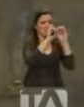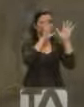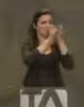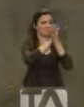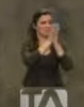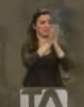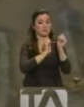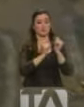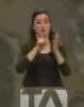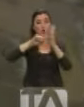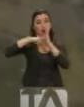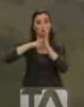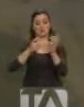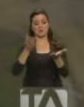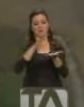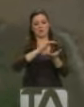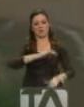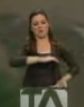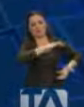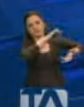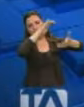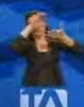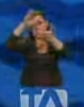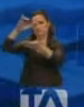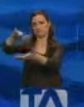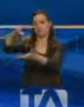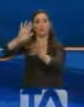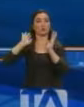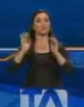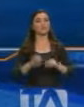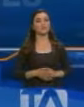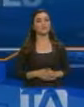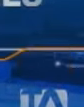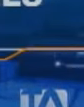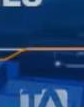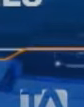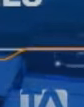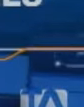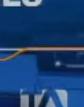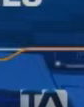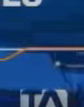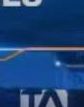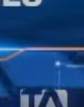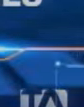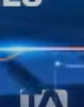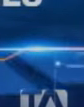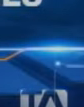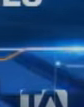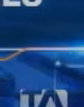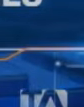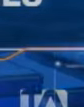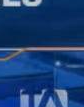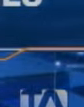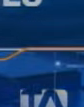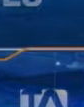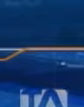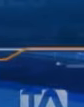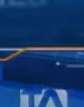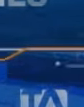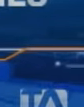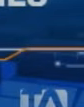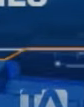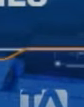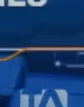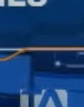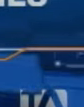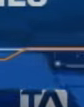información que tiene sobre el contrato de la compra de estos terrenos, por los que se pagó 48 millones de dólares, pese a que un avalúo municipal decía